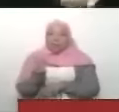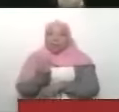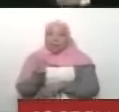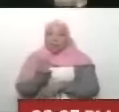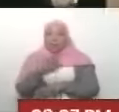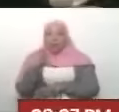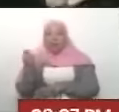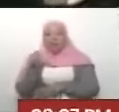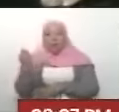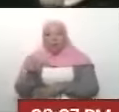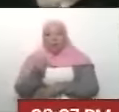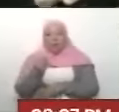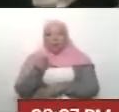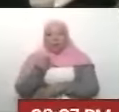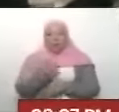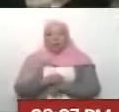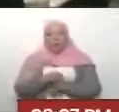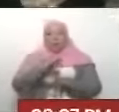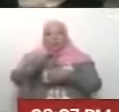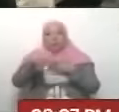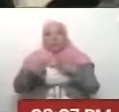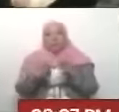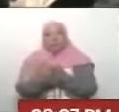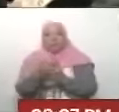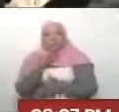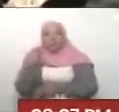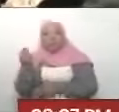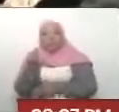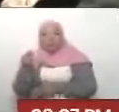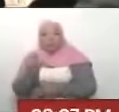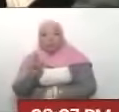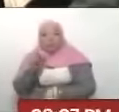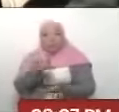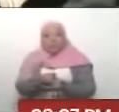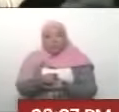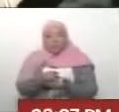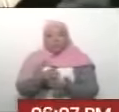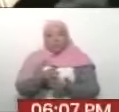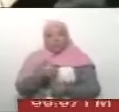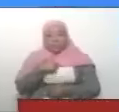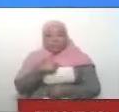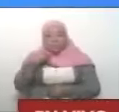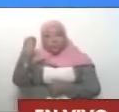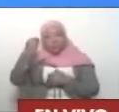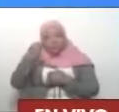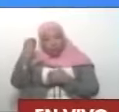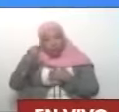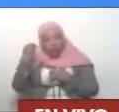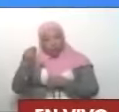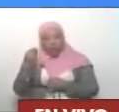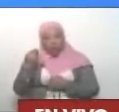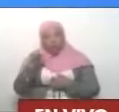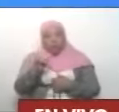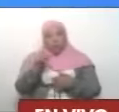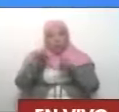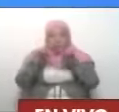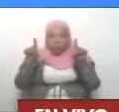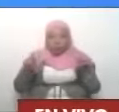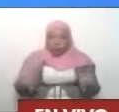Venezuela Joven, y toda esta juventud aquí presente. Así que yo hice un análisis y ahí tenemos el